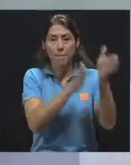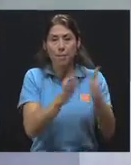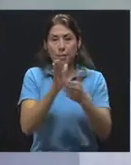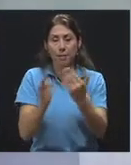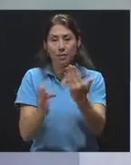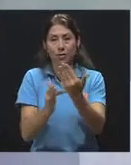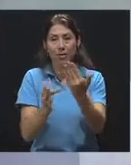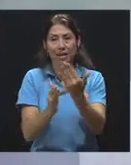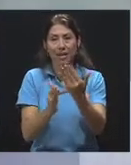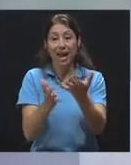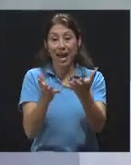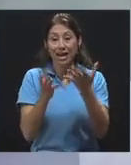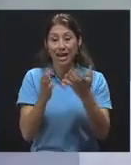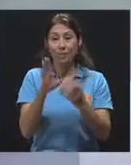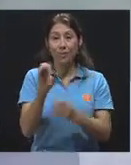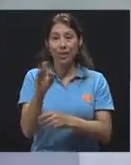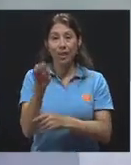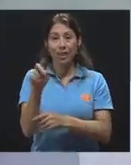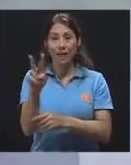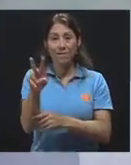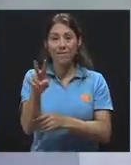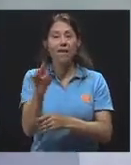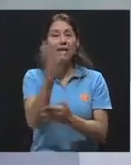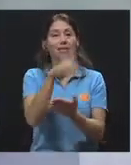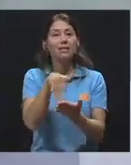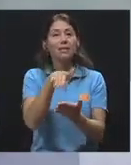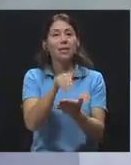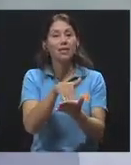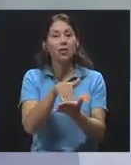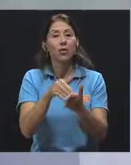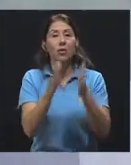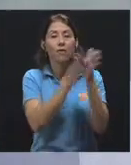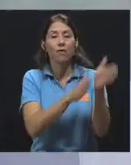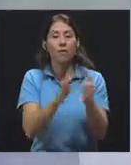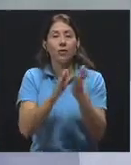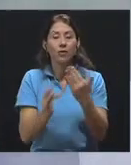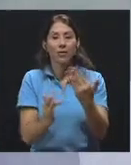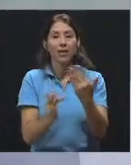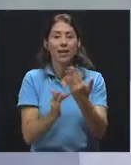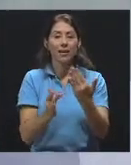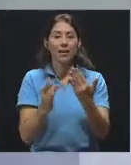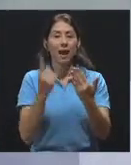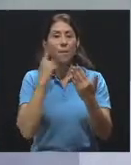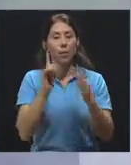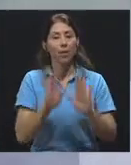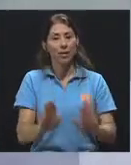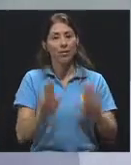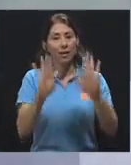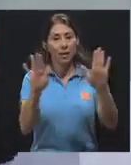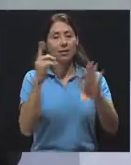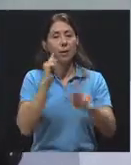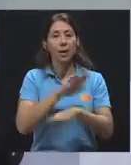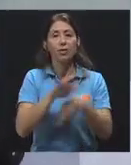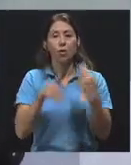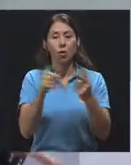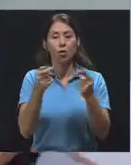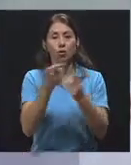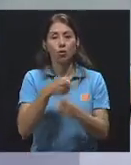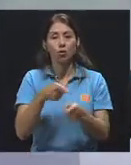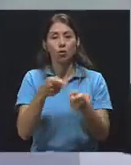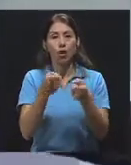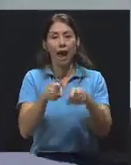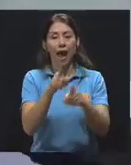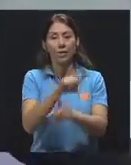formación técnica, lo que queremos es posicionar el CETAP como el centro de formación técnica por excelencia para todos los